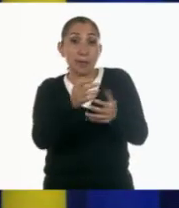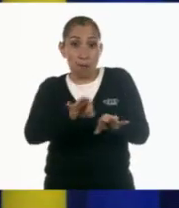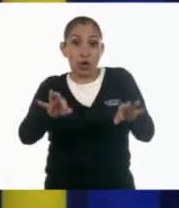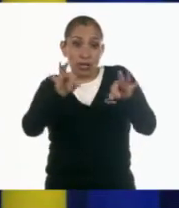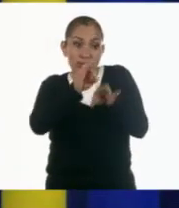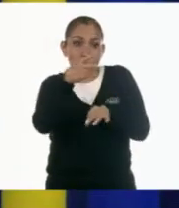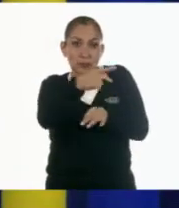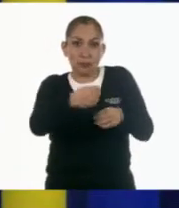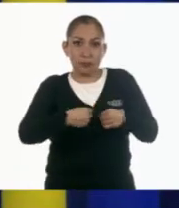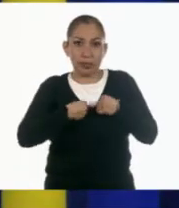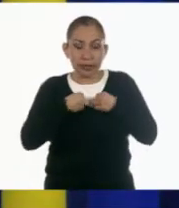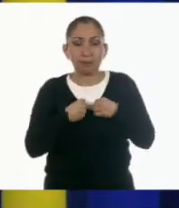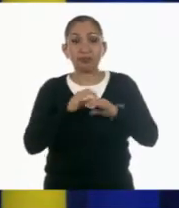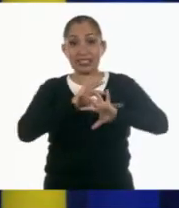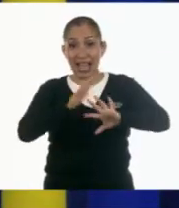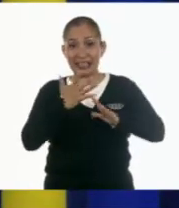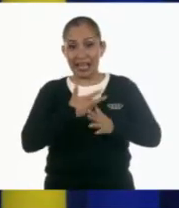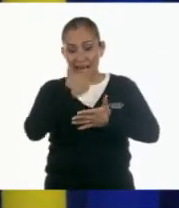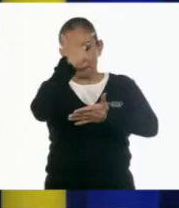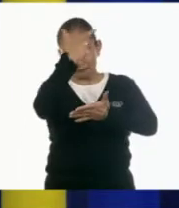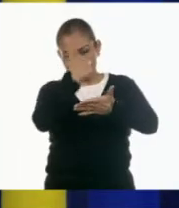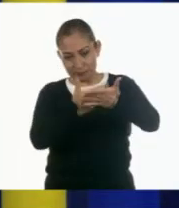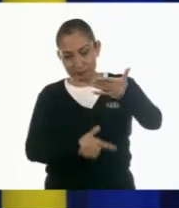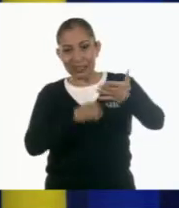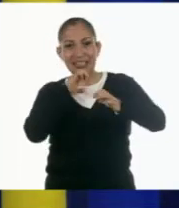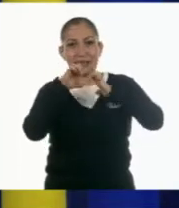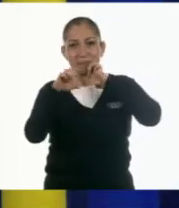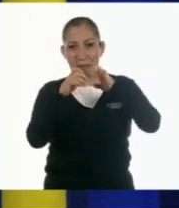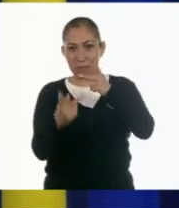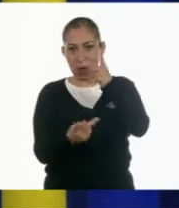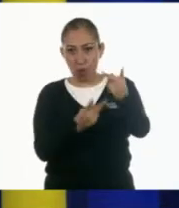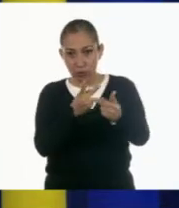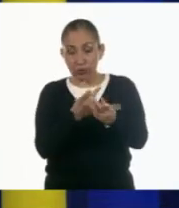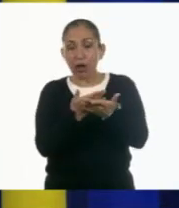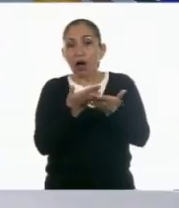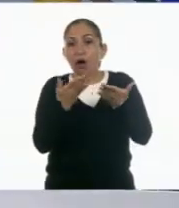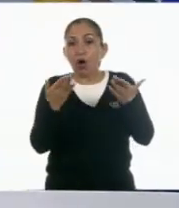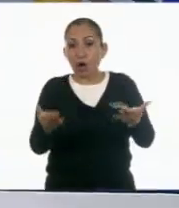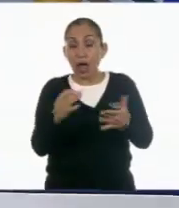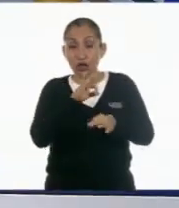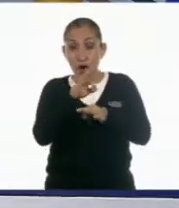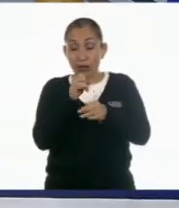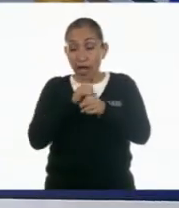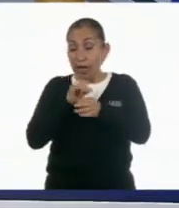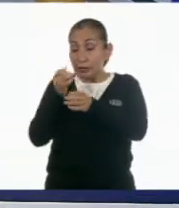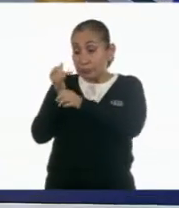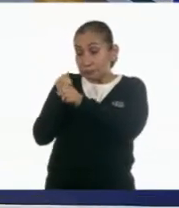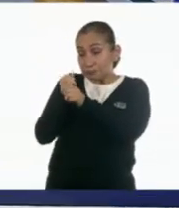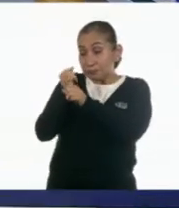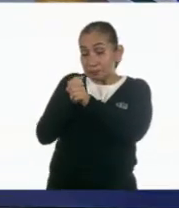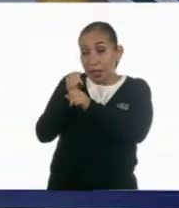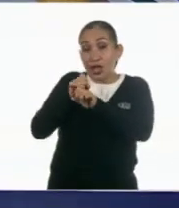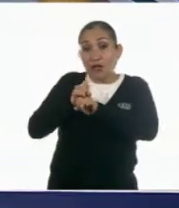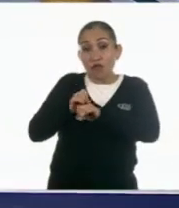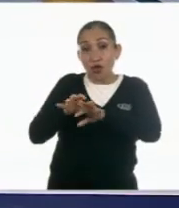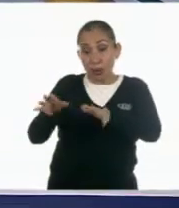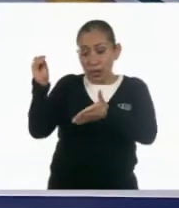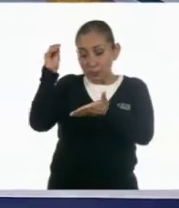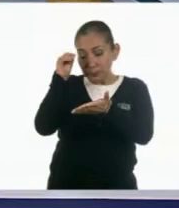importante destacar. Pues una vez que tú ya tienes tu entrevista, María, es momento de que juntes toda la información y que